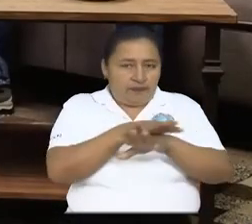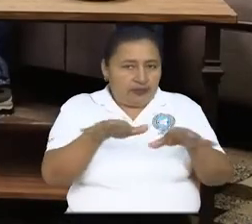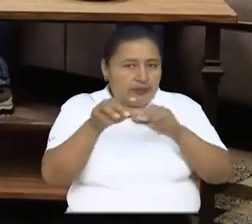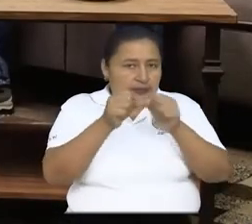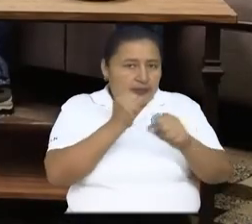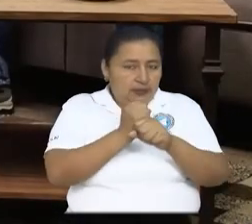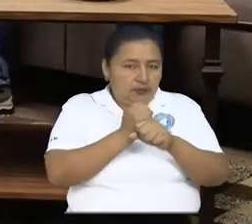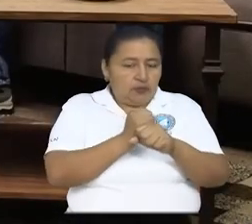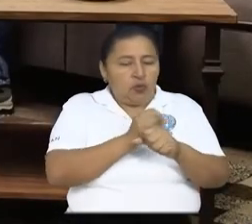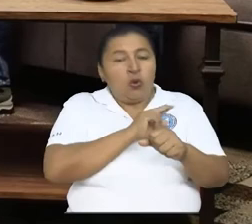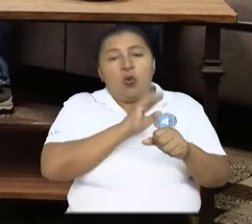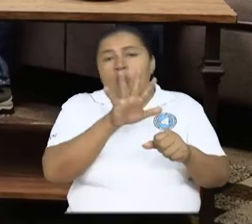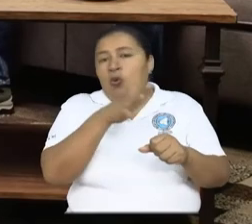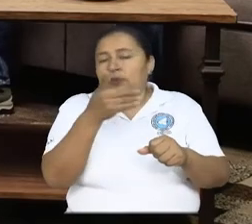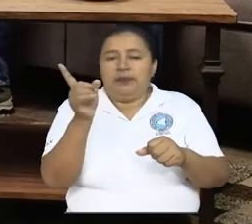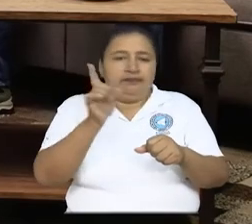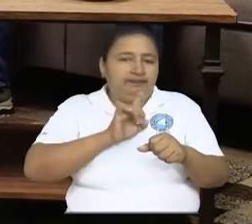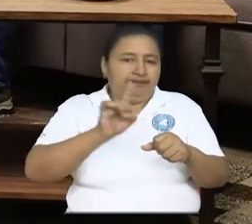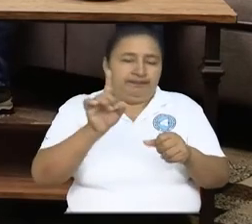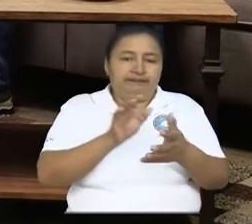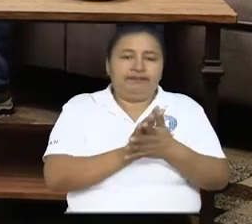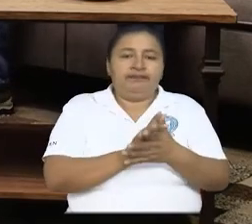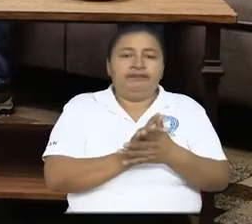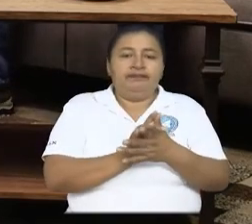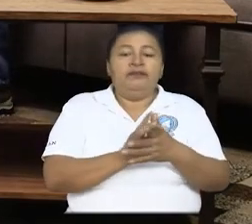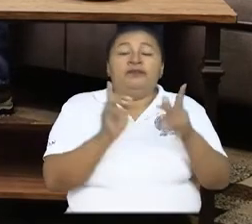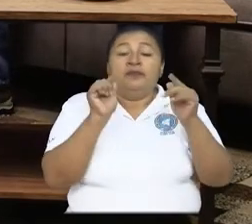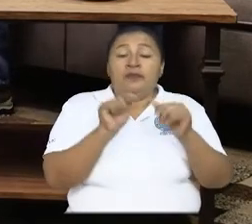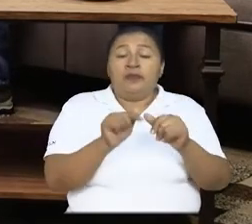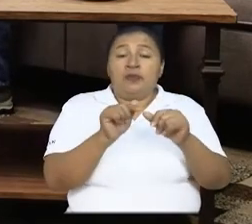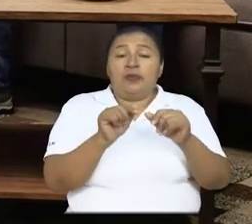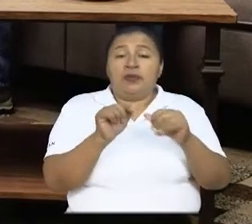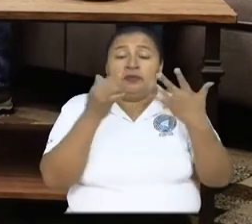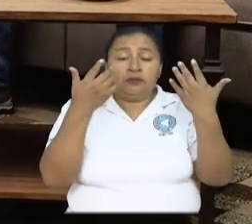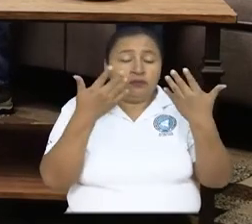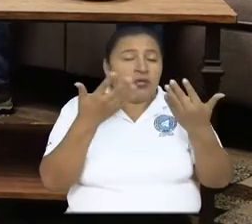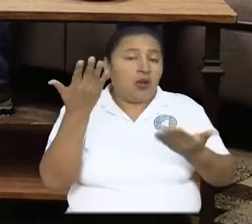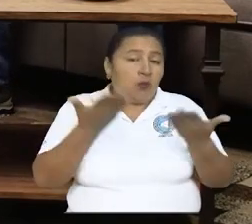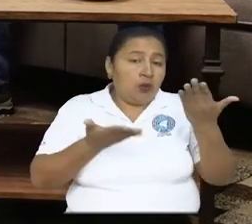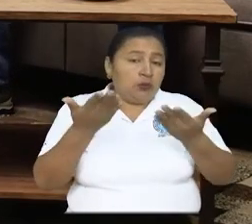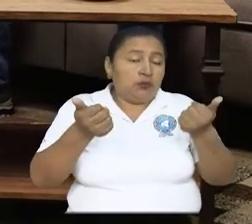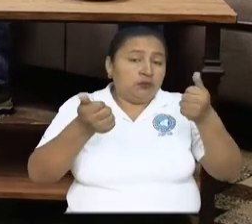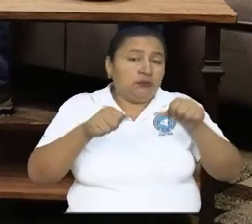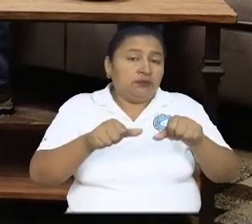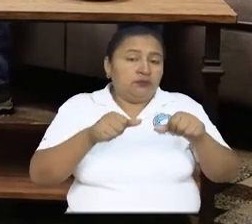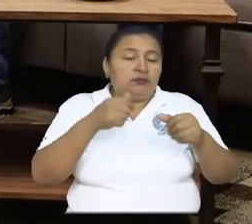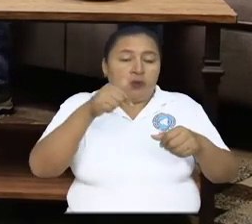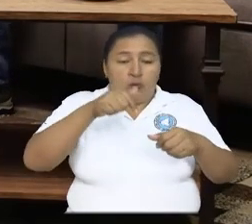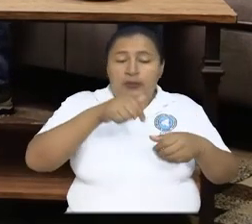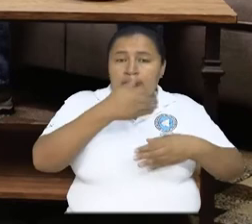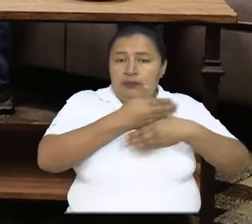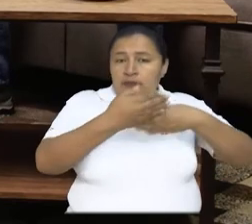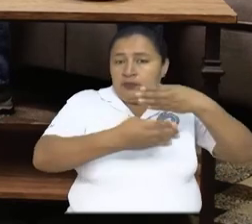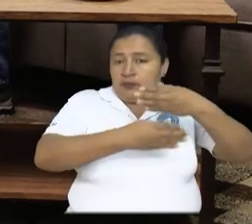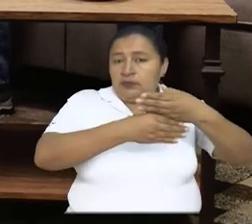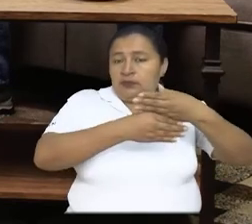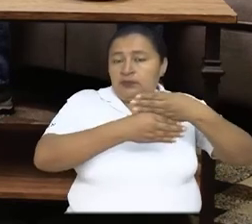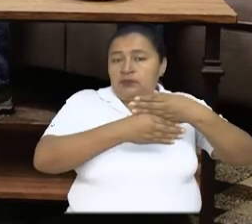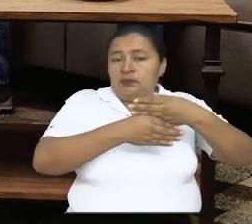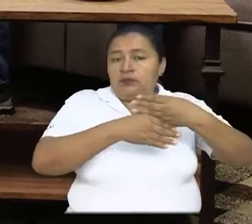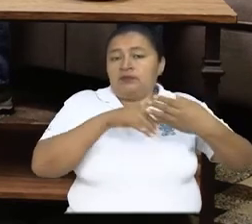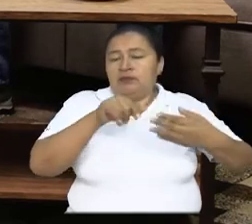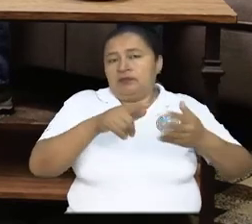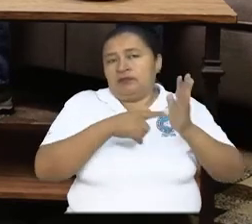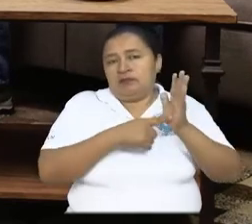y hay otras que no pueden entonces la que se con la que se están construyendo verdad